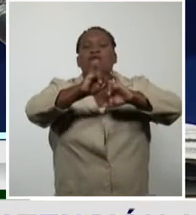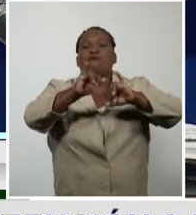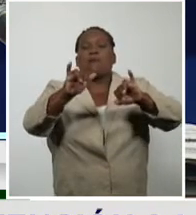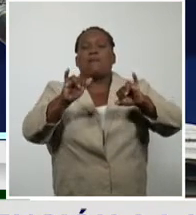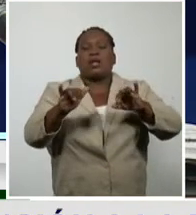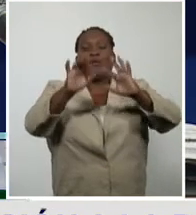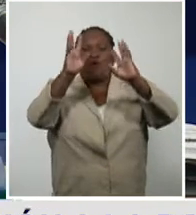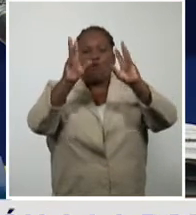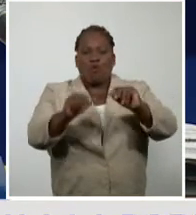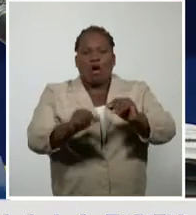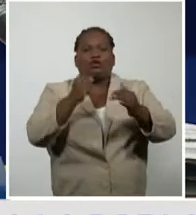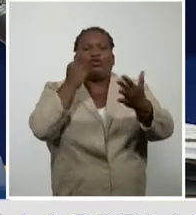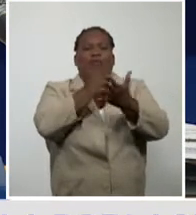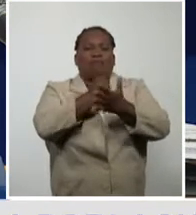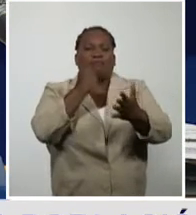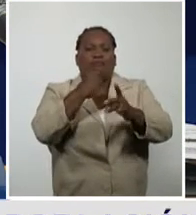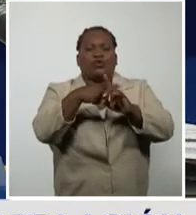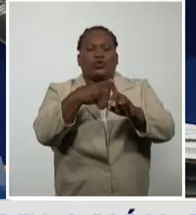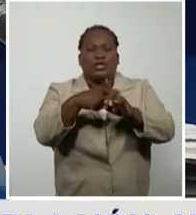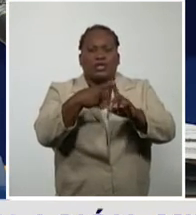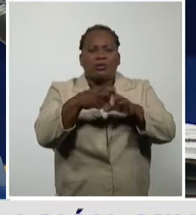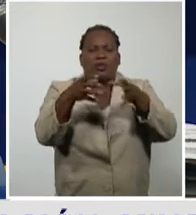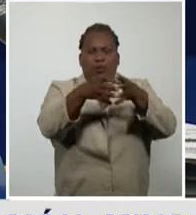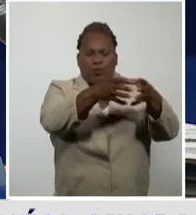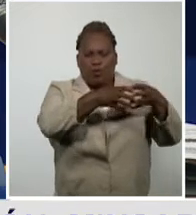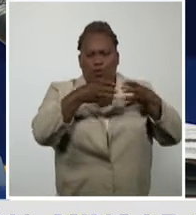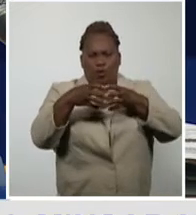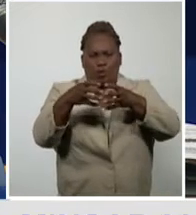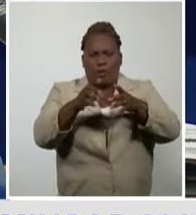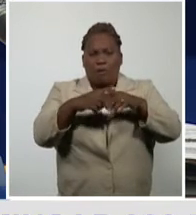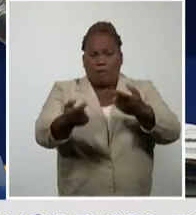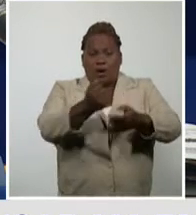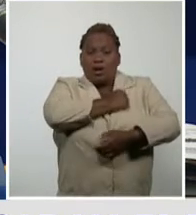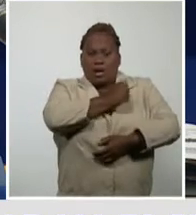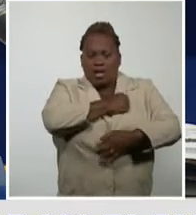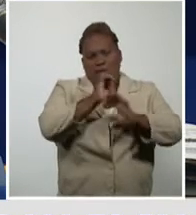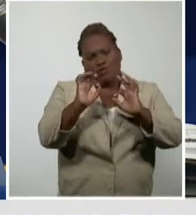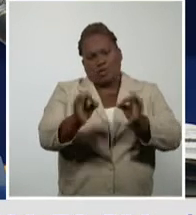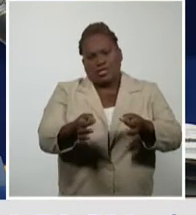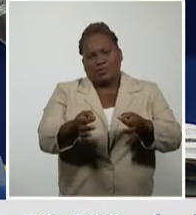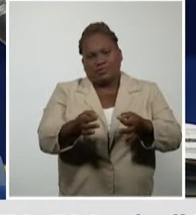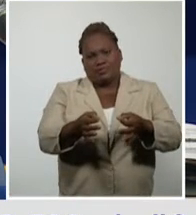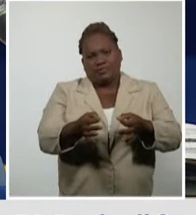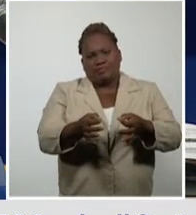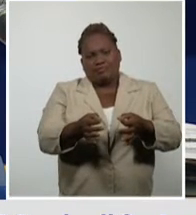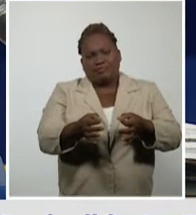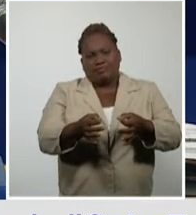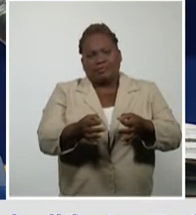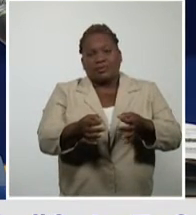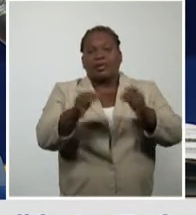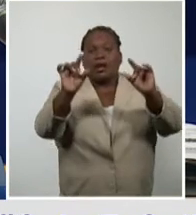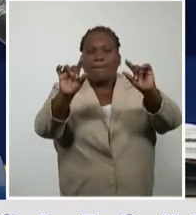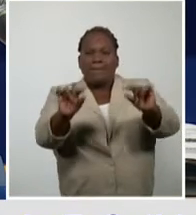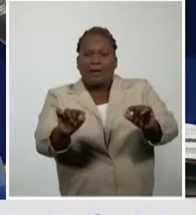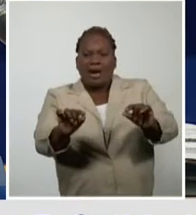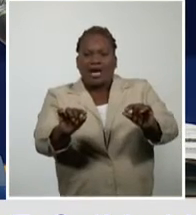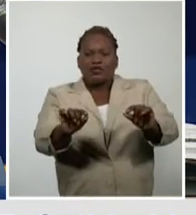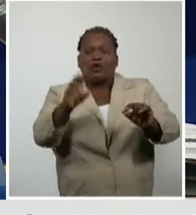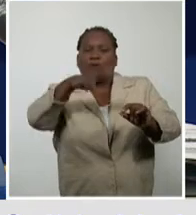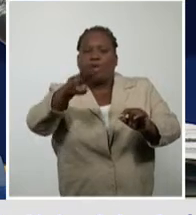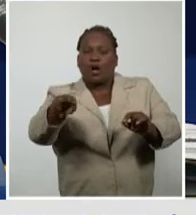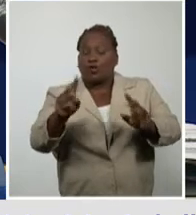van confirmando estos grupos de población, porque lo que queremos es eso. Vamos a decir, oye, pero va bajando y ¿qué vas buscando? No, porque lo